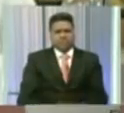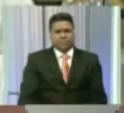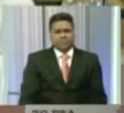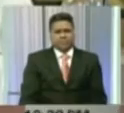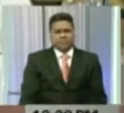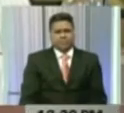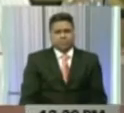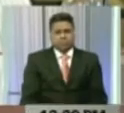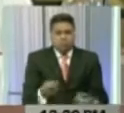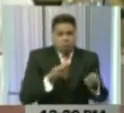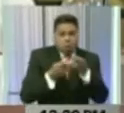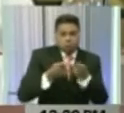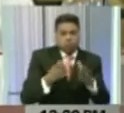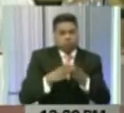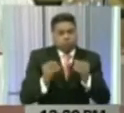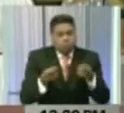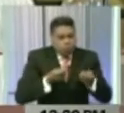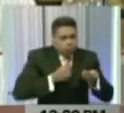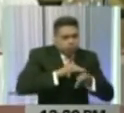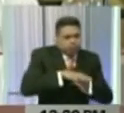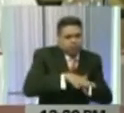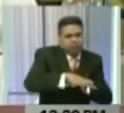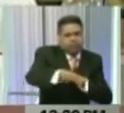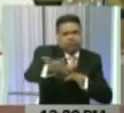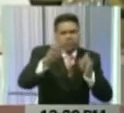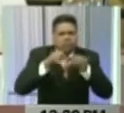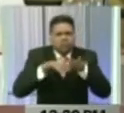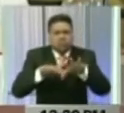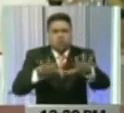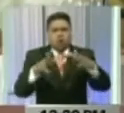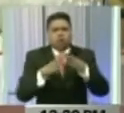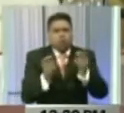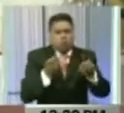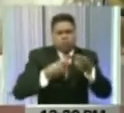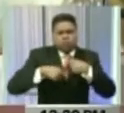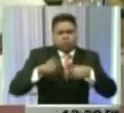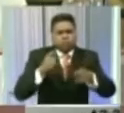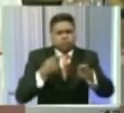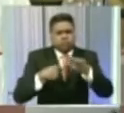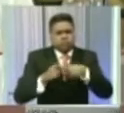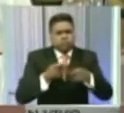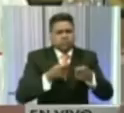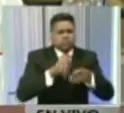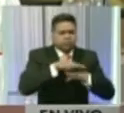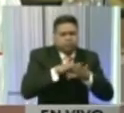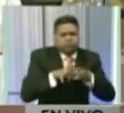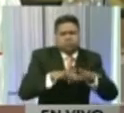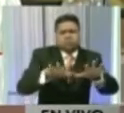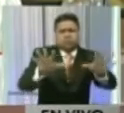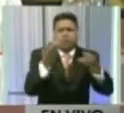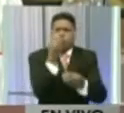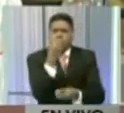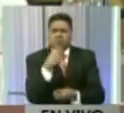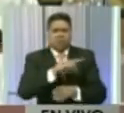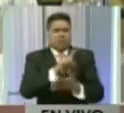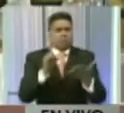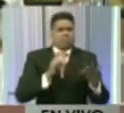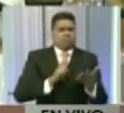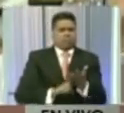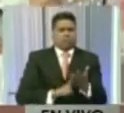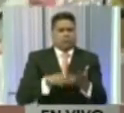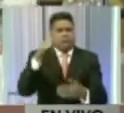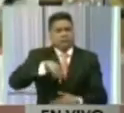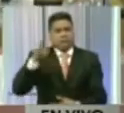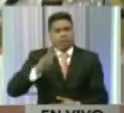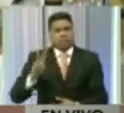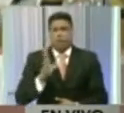Nos controlaron la distribución, nos desmontaron, nos perforaron todo el sistema de distribución. Nos desmontaron el sistema de distribución. En Venezuela no